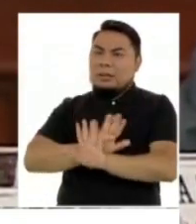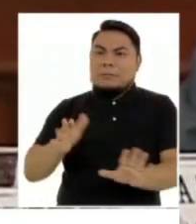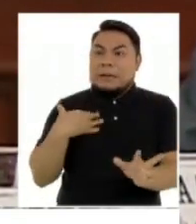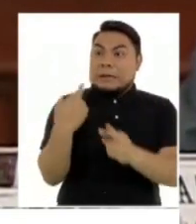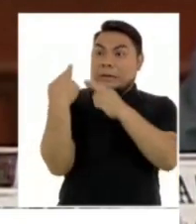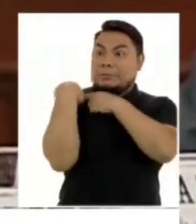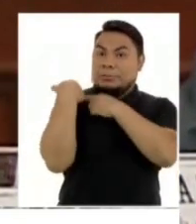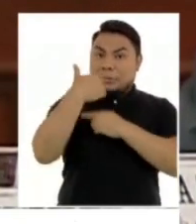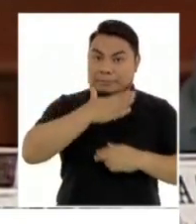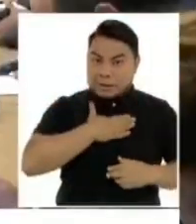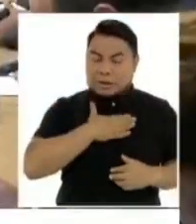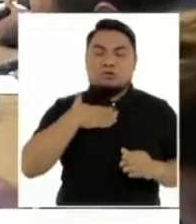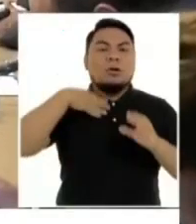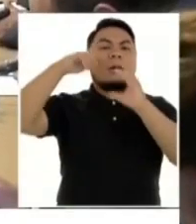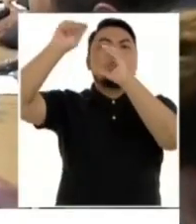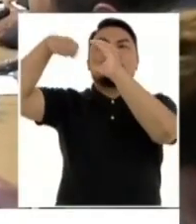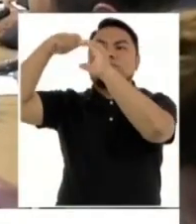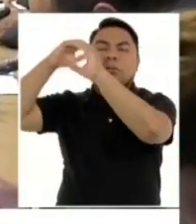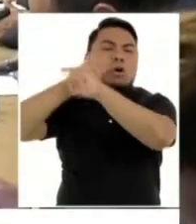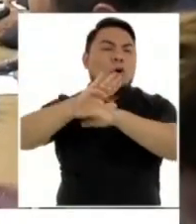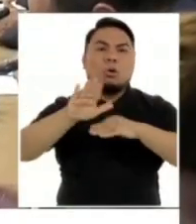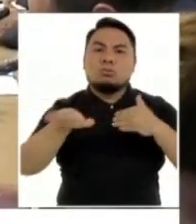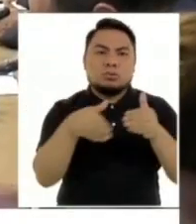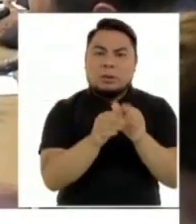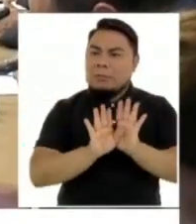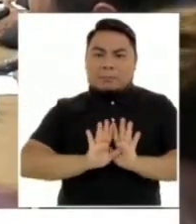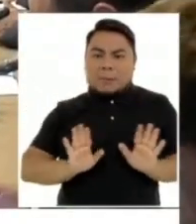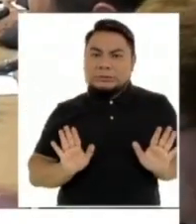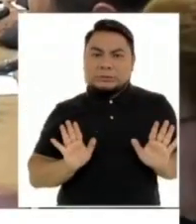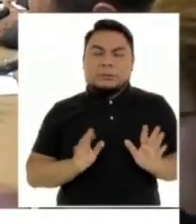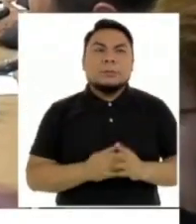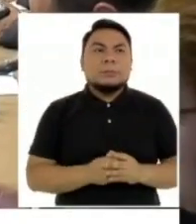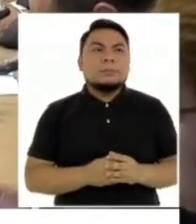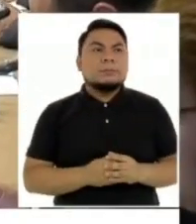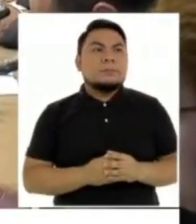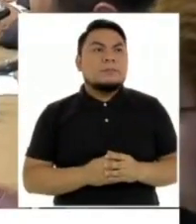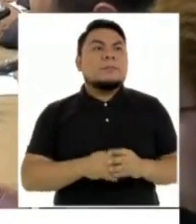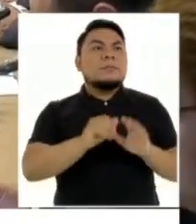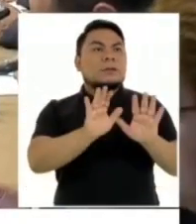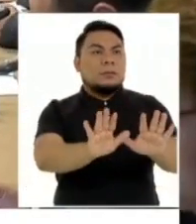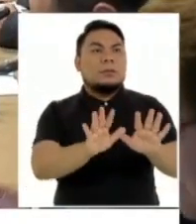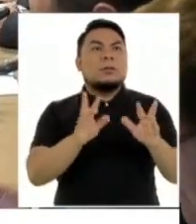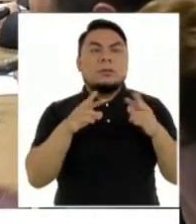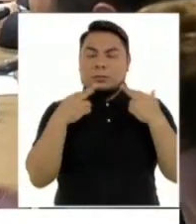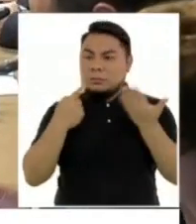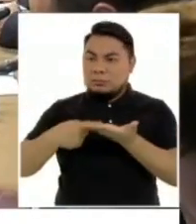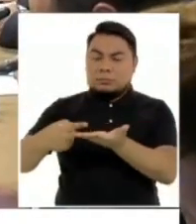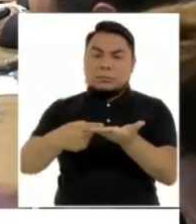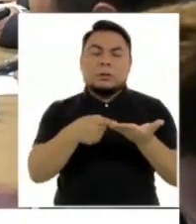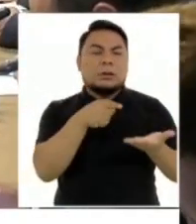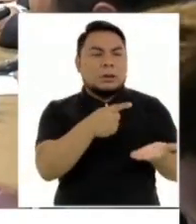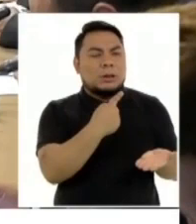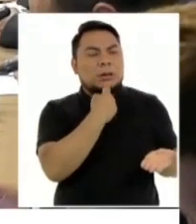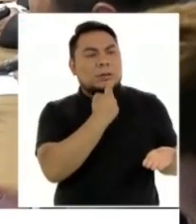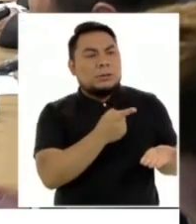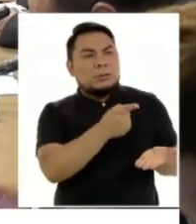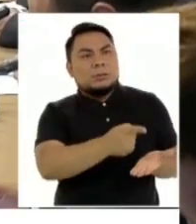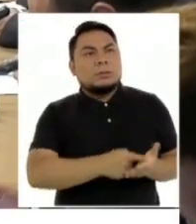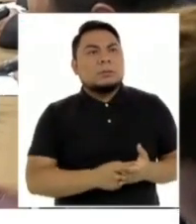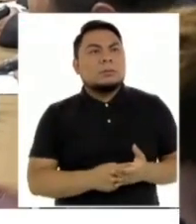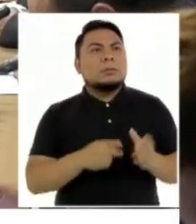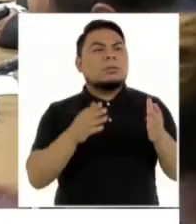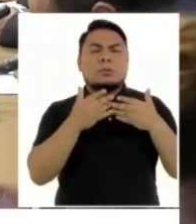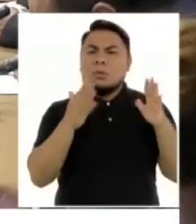dentro de la casa, ¿no? Del domicilio. ¿Por qué es que usted tomaba la decisión de poner en pausa o de apagar, aduciendo de que no